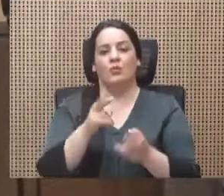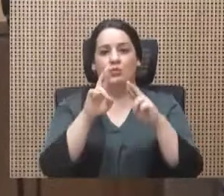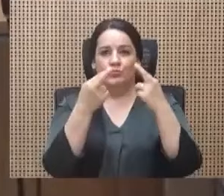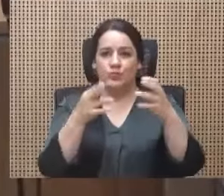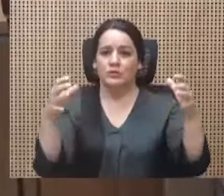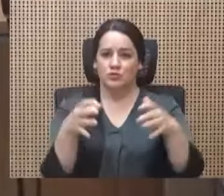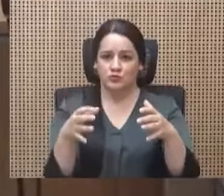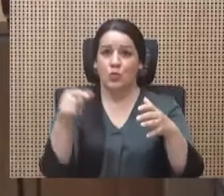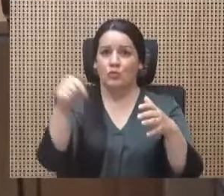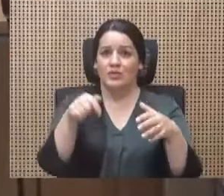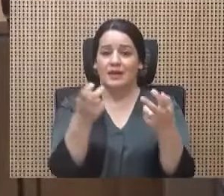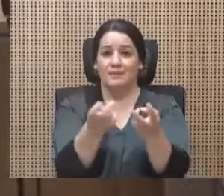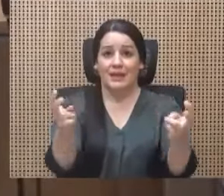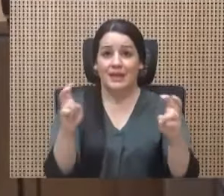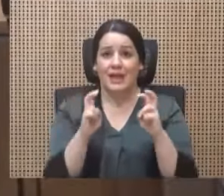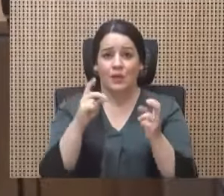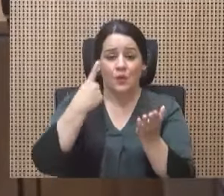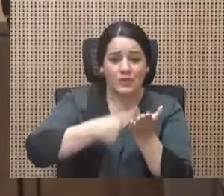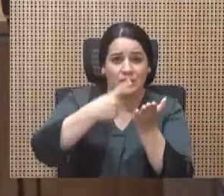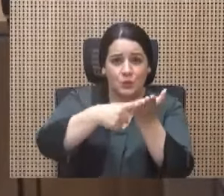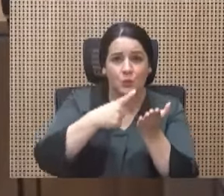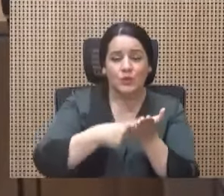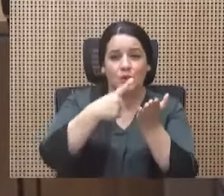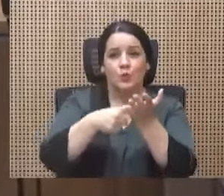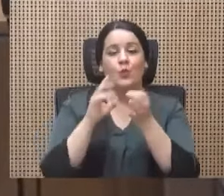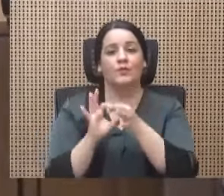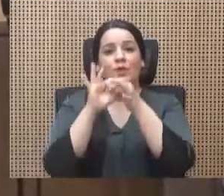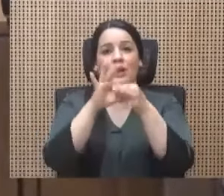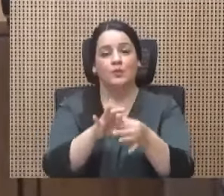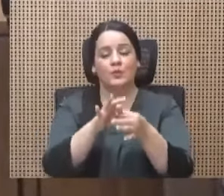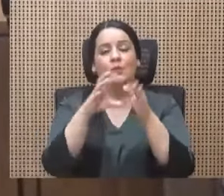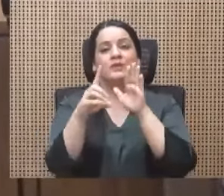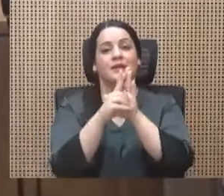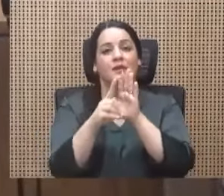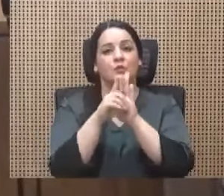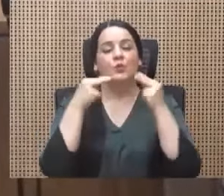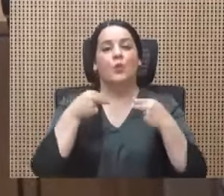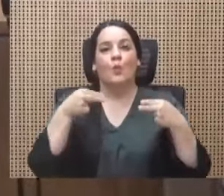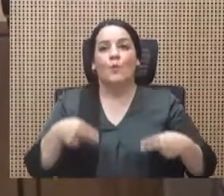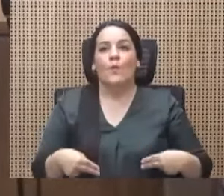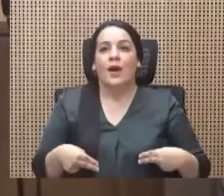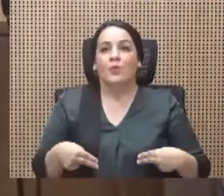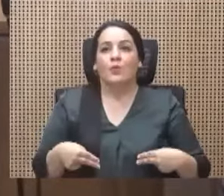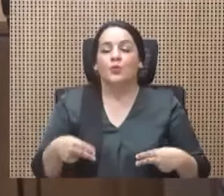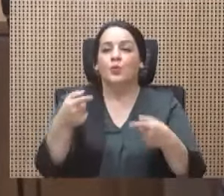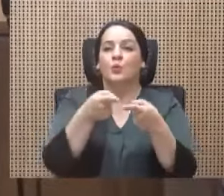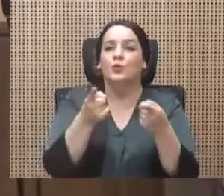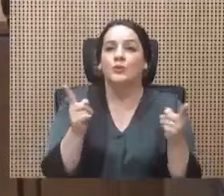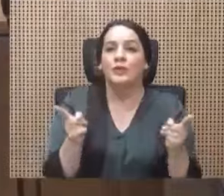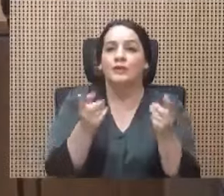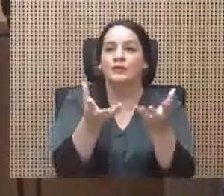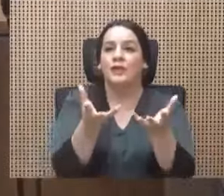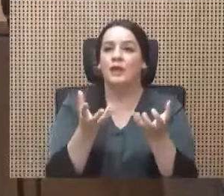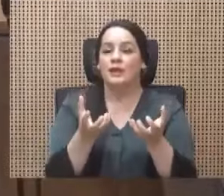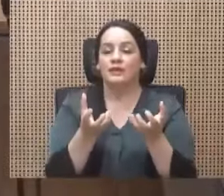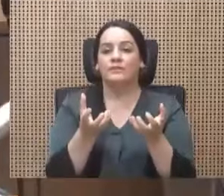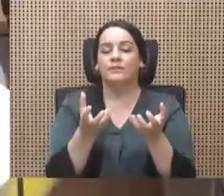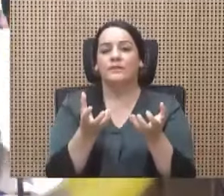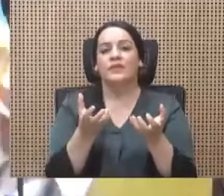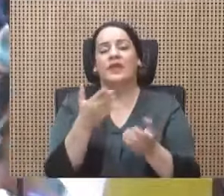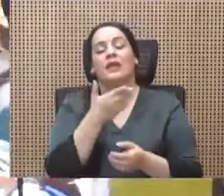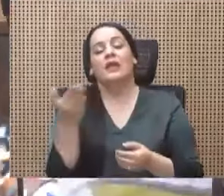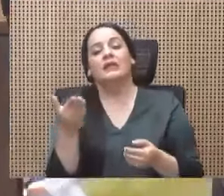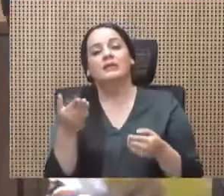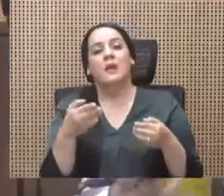plenario discutiendo sobre derechos humanos, que lo que ustedes quieren es